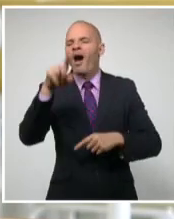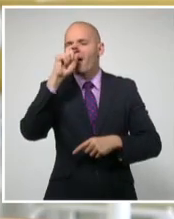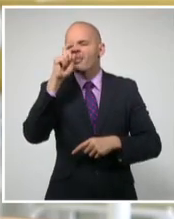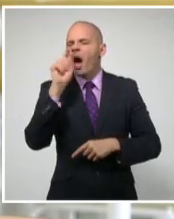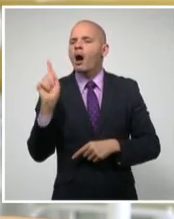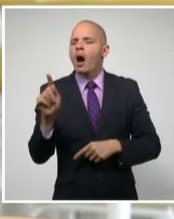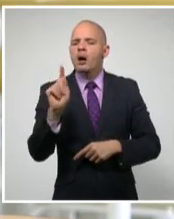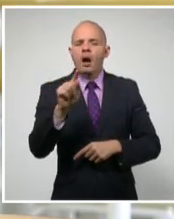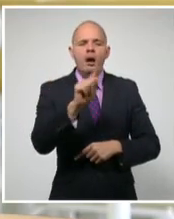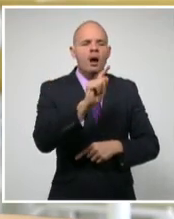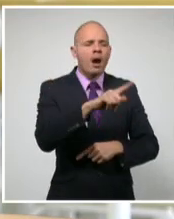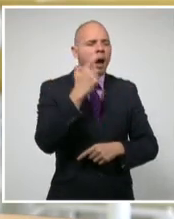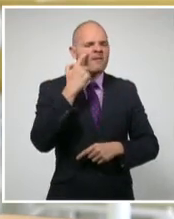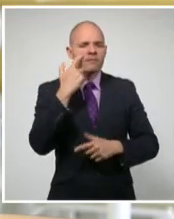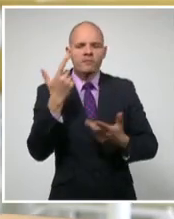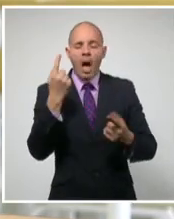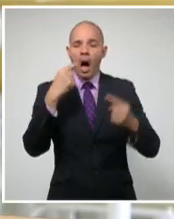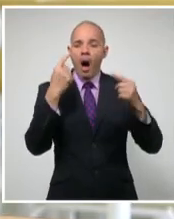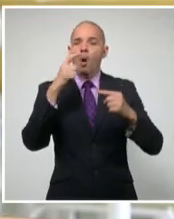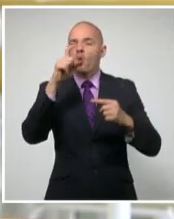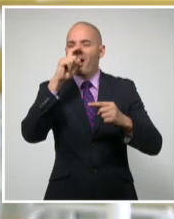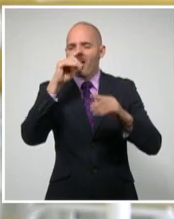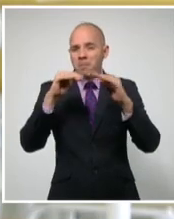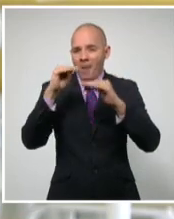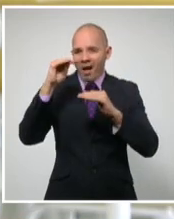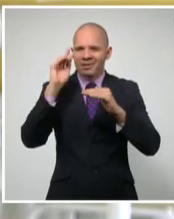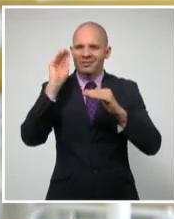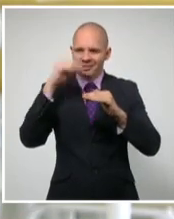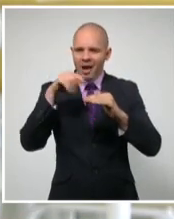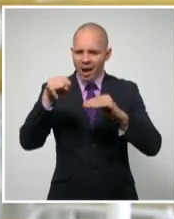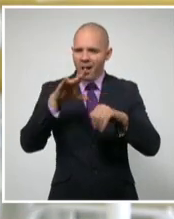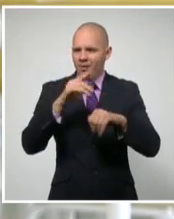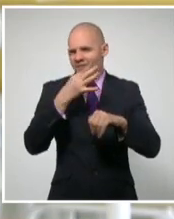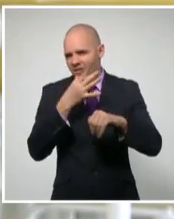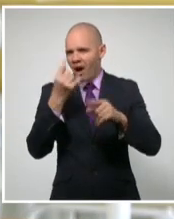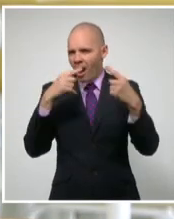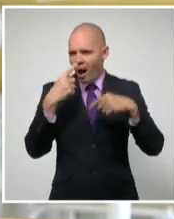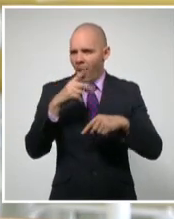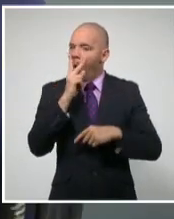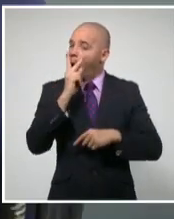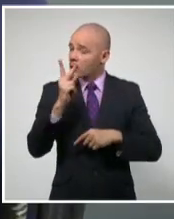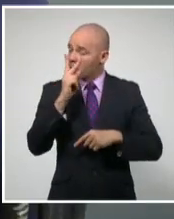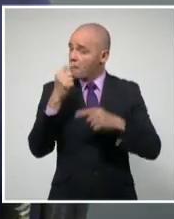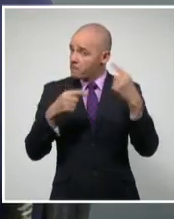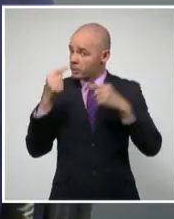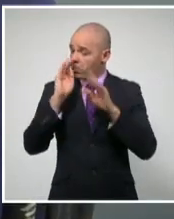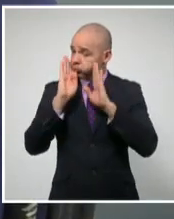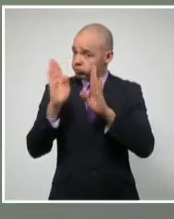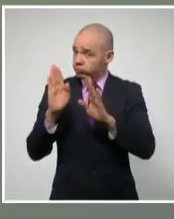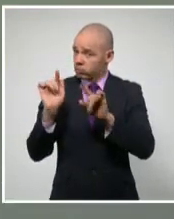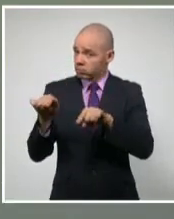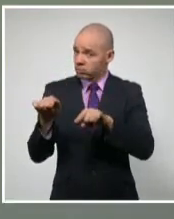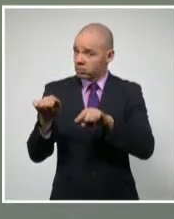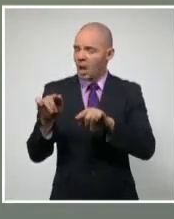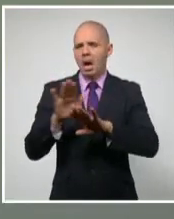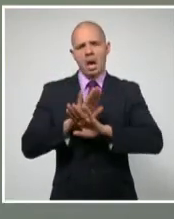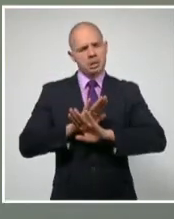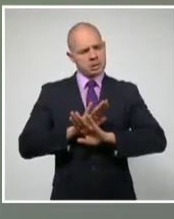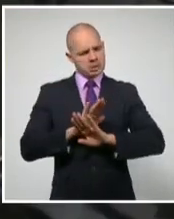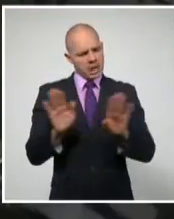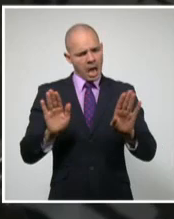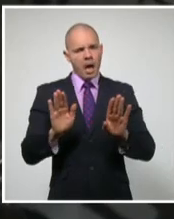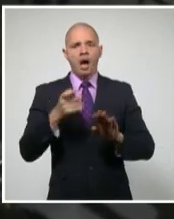poder saber si algunos pertenecían al grupo de riesgo y poderle dar algún tratamiento diferenciado. Los hospedajes de CubaConS